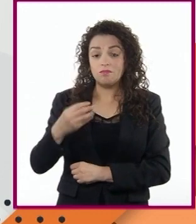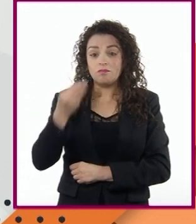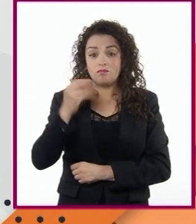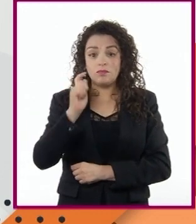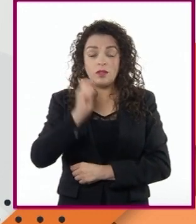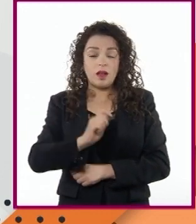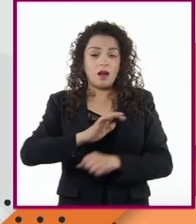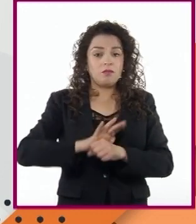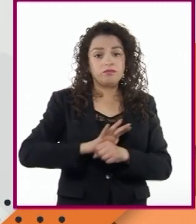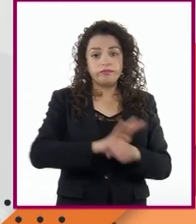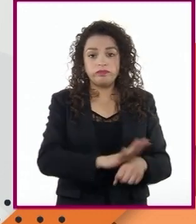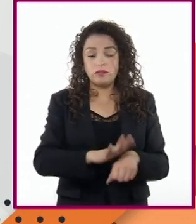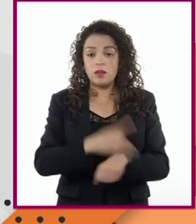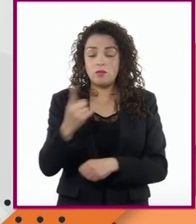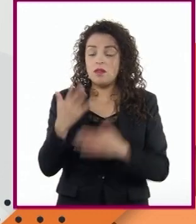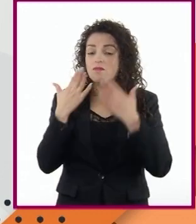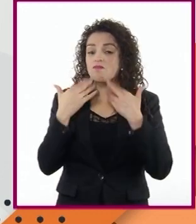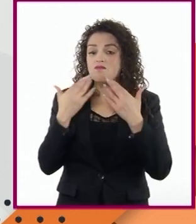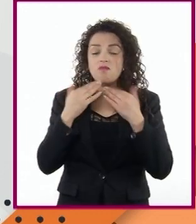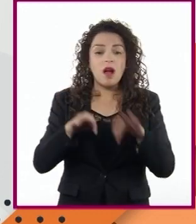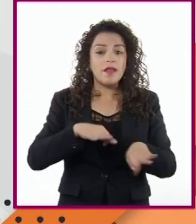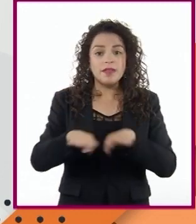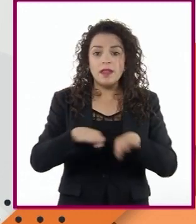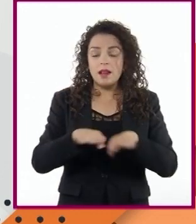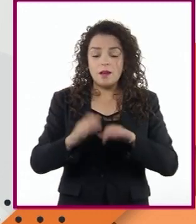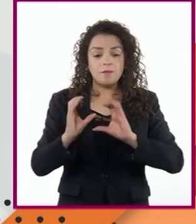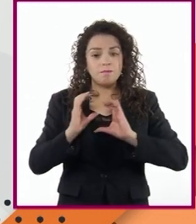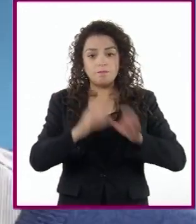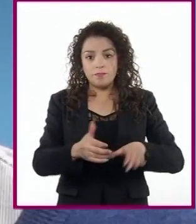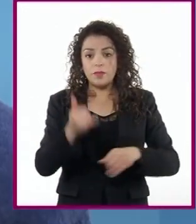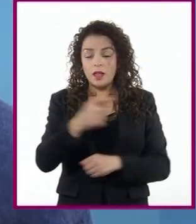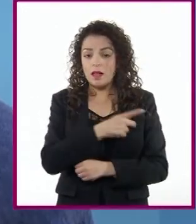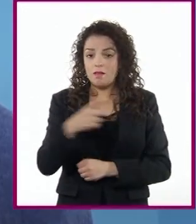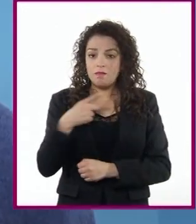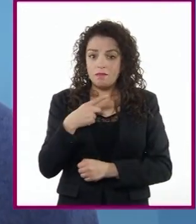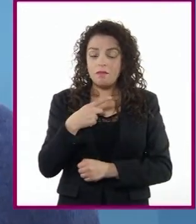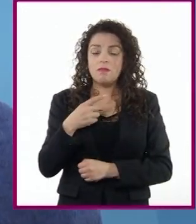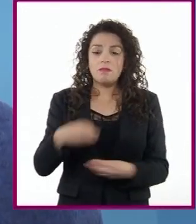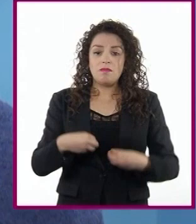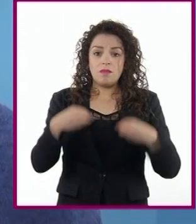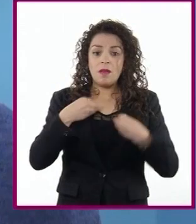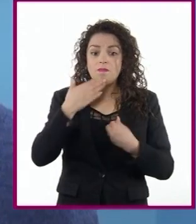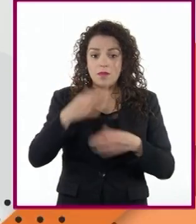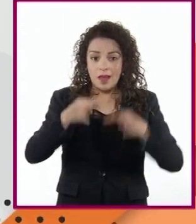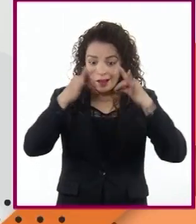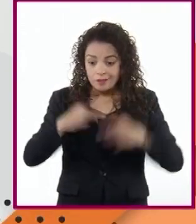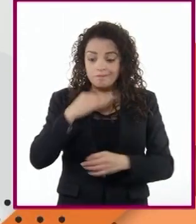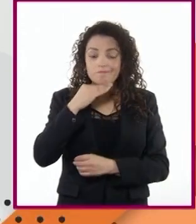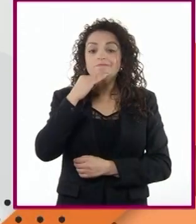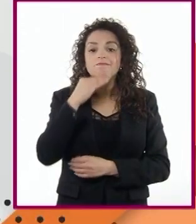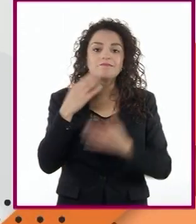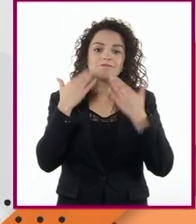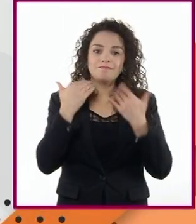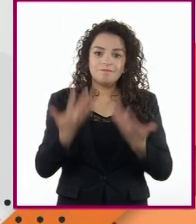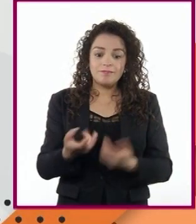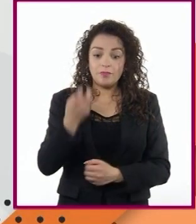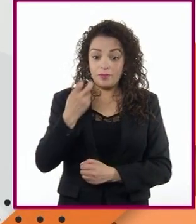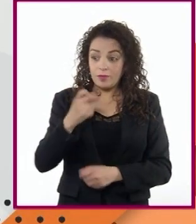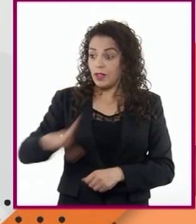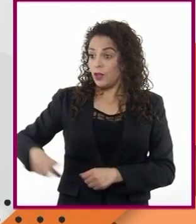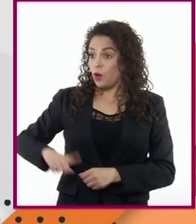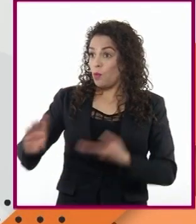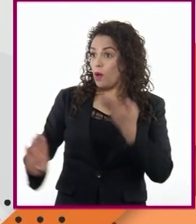sobre todo con la falta de empleo y de posibilidades para tener una vida digna. Tras el fin de la contienda, los gobiernos del mundo estaban